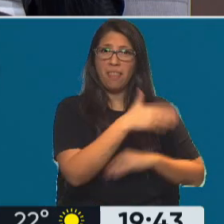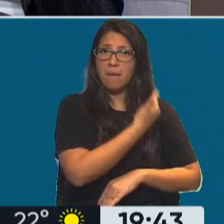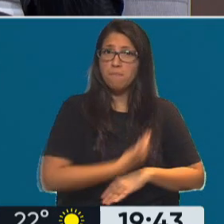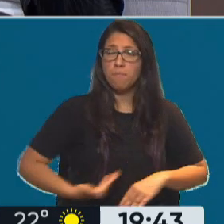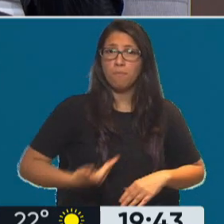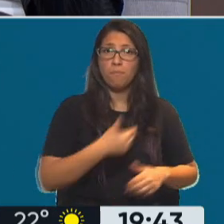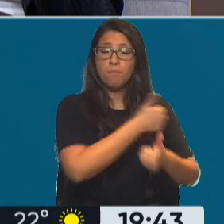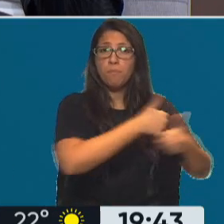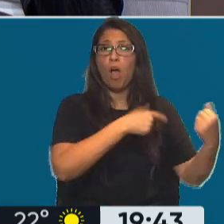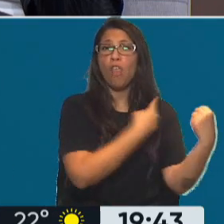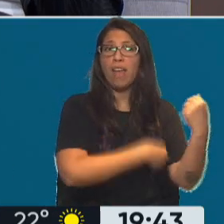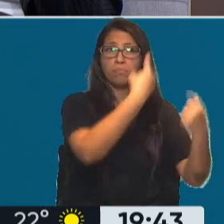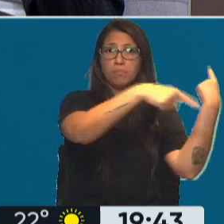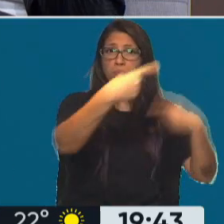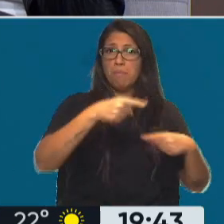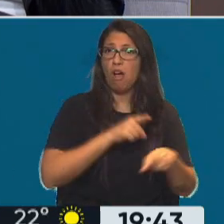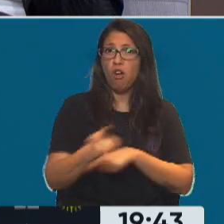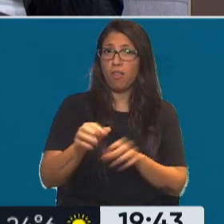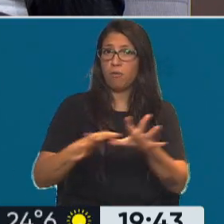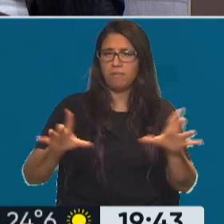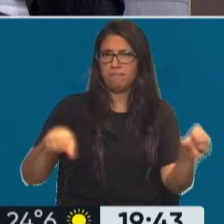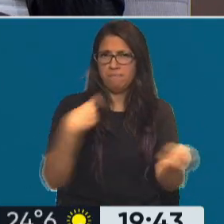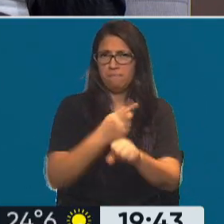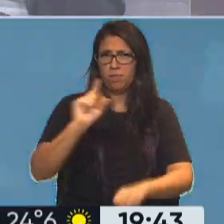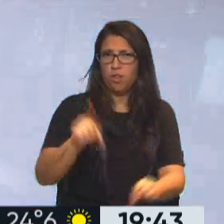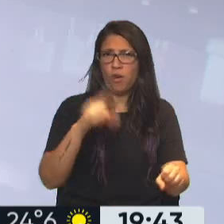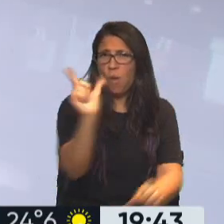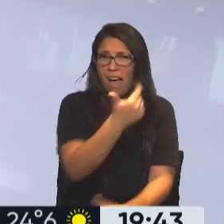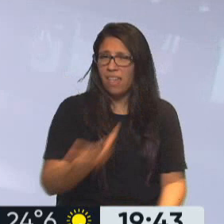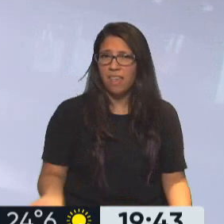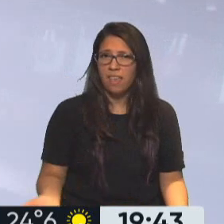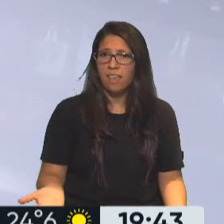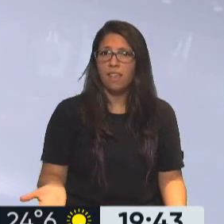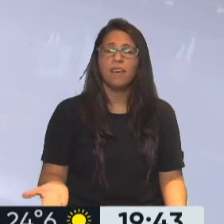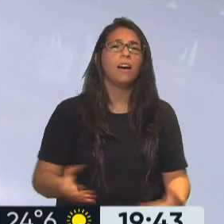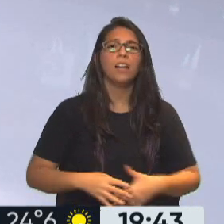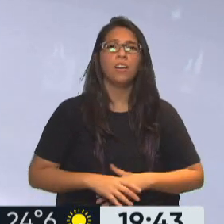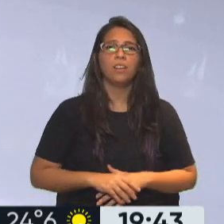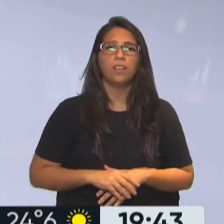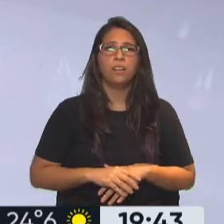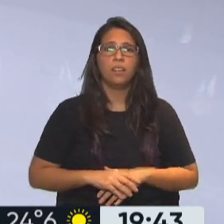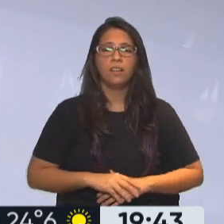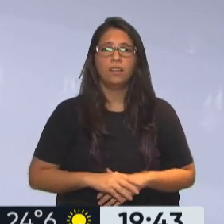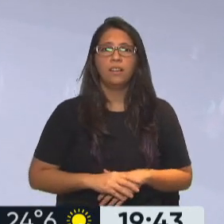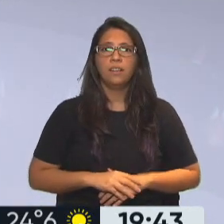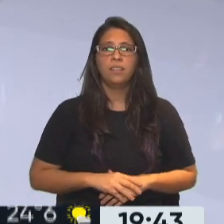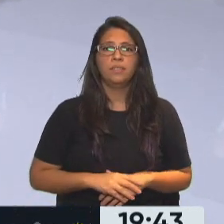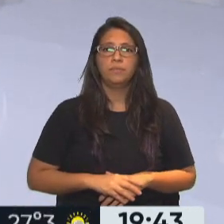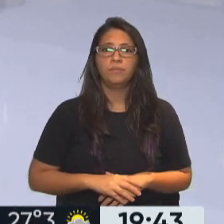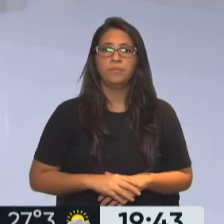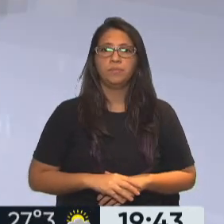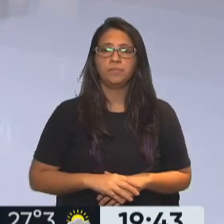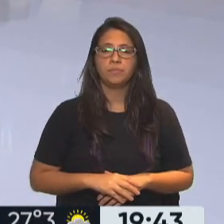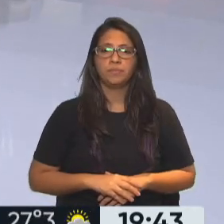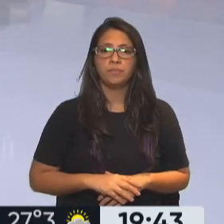para tener un juego antidemocrático. Y con esto me refiero a las expresiones conservadores de los partidos negacionistas como los integrantes de esa